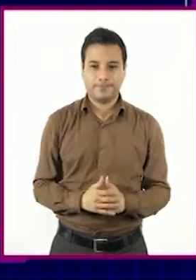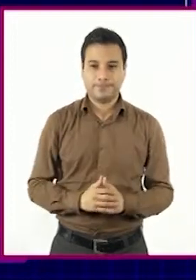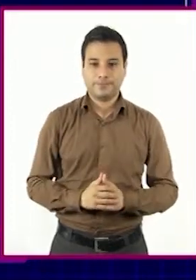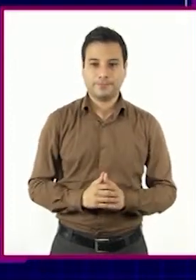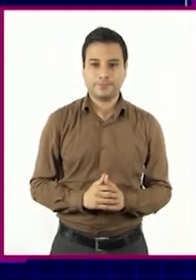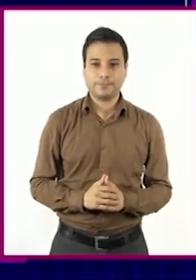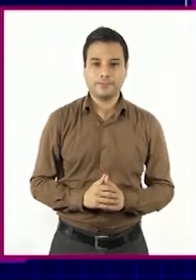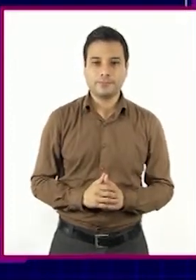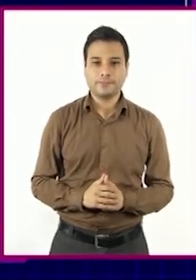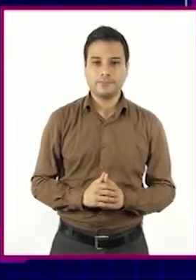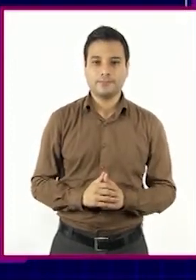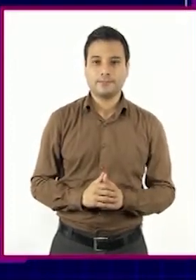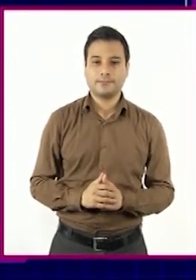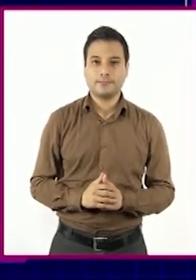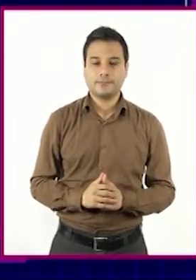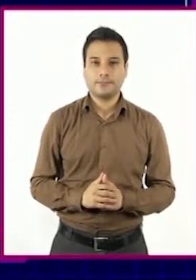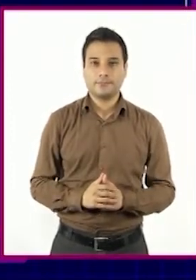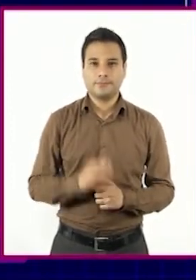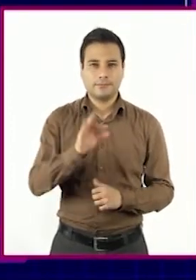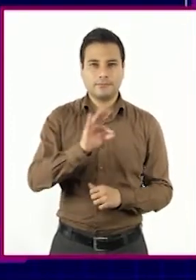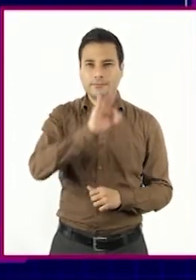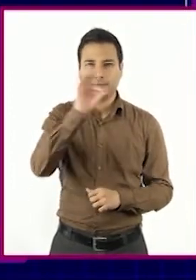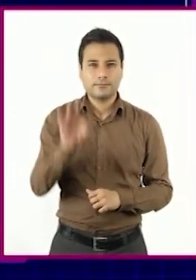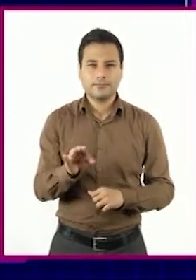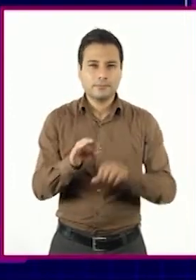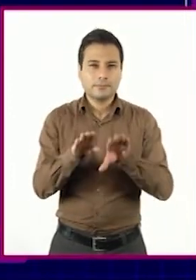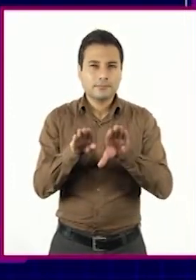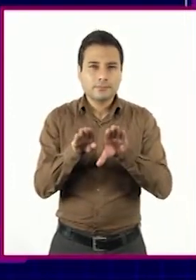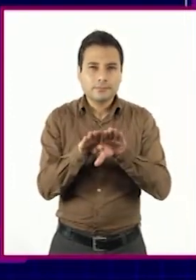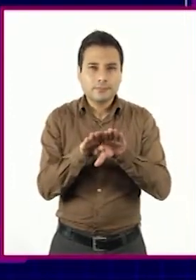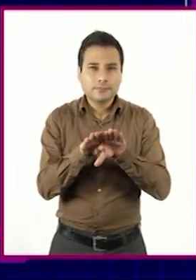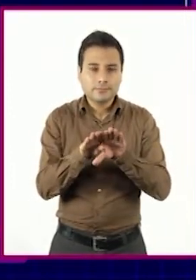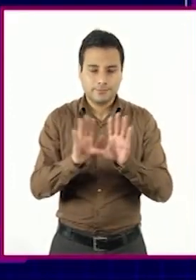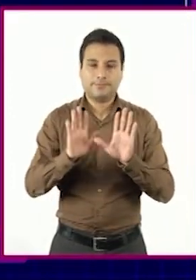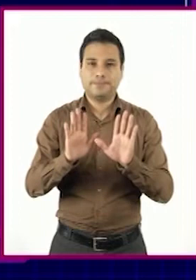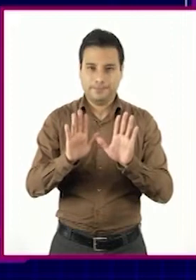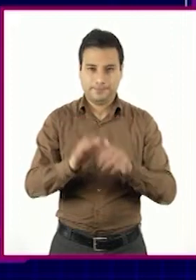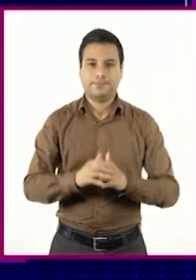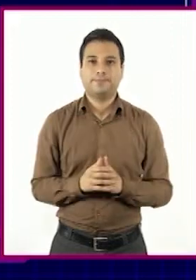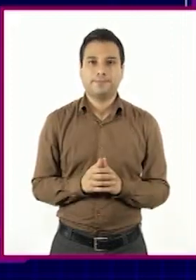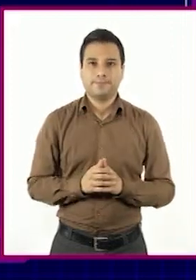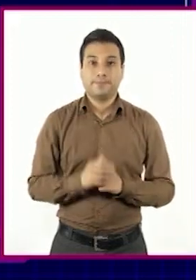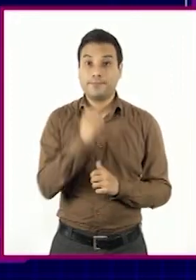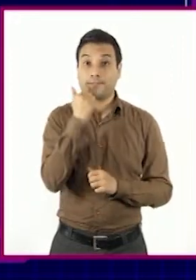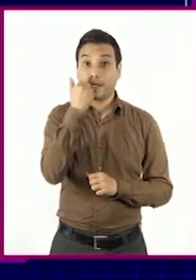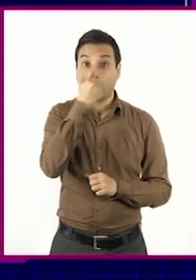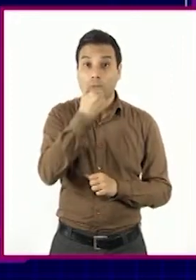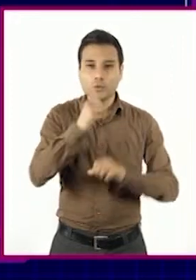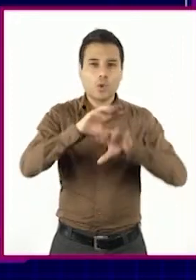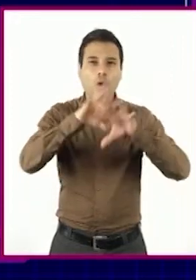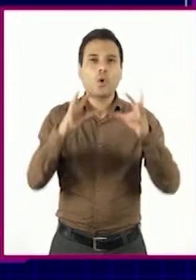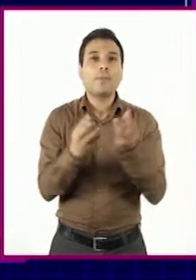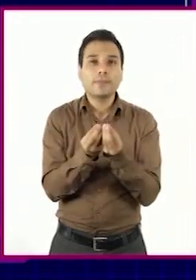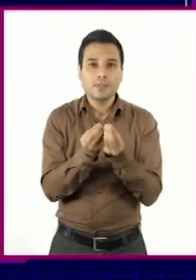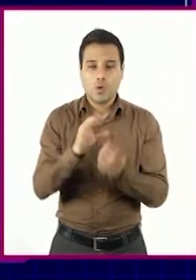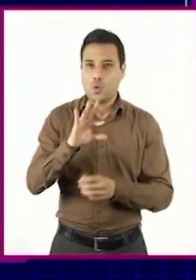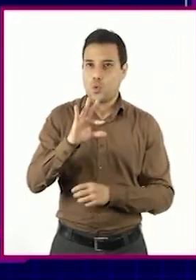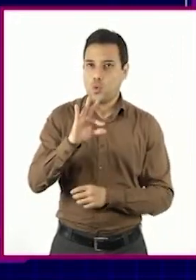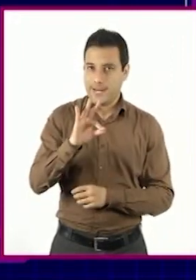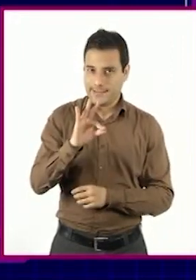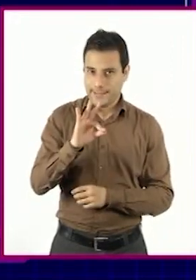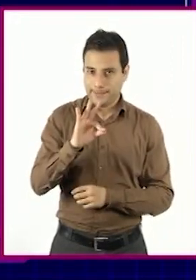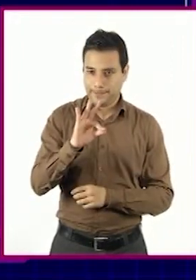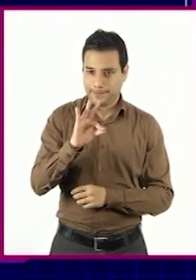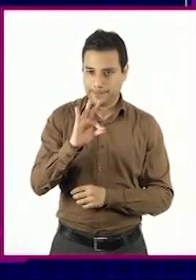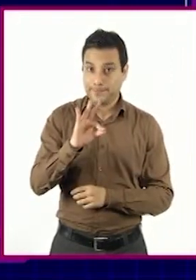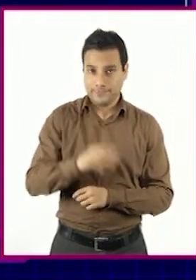Para calcular el porcentaje que representan las 14 alumnas, se toma en cuenta el total de estudiantes, es decir, 40. Esta